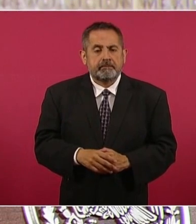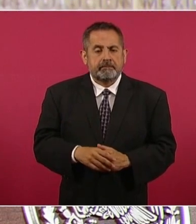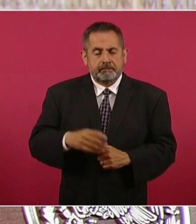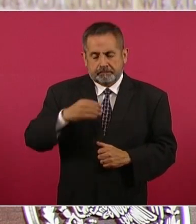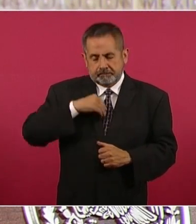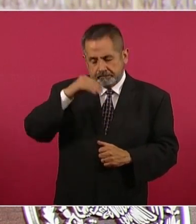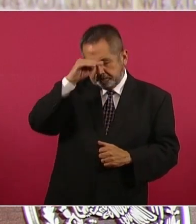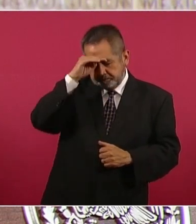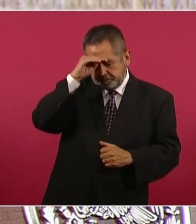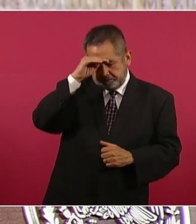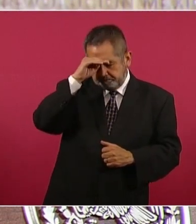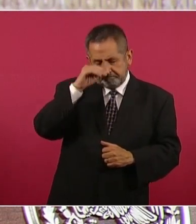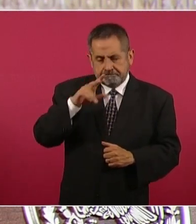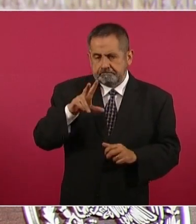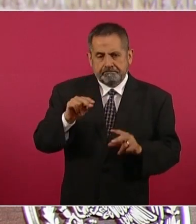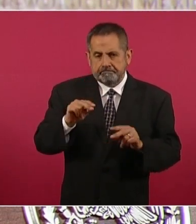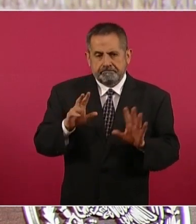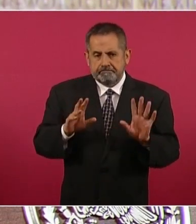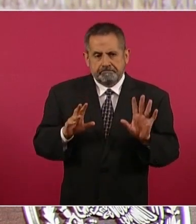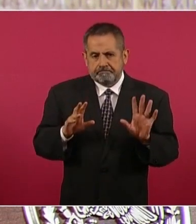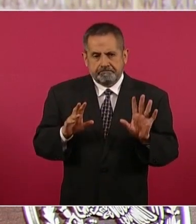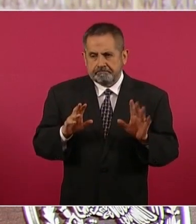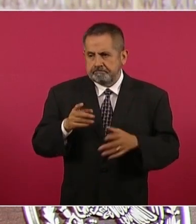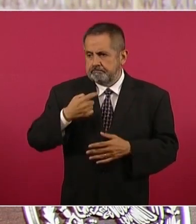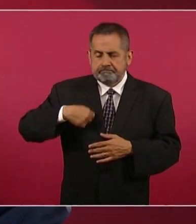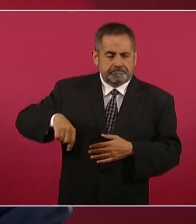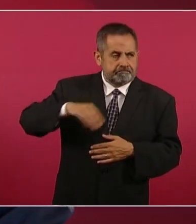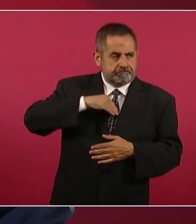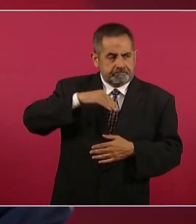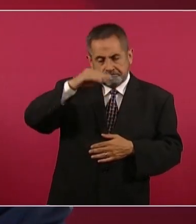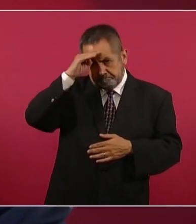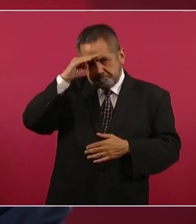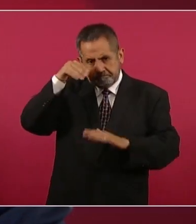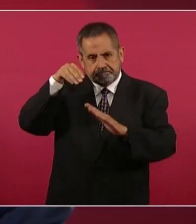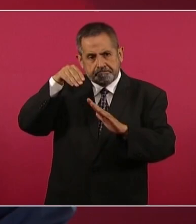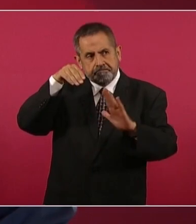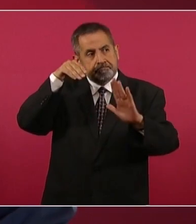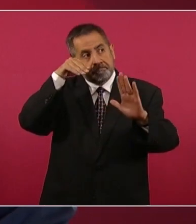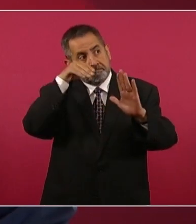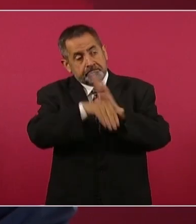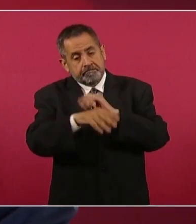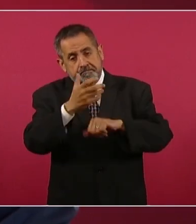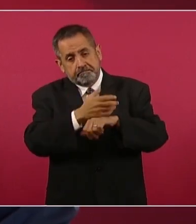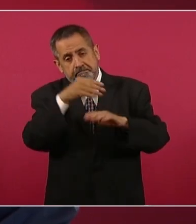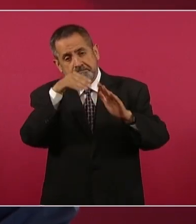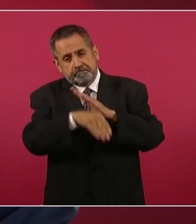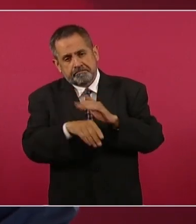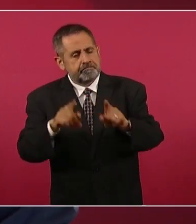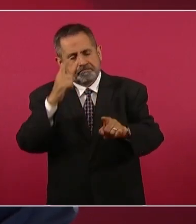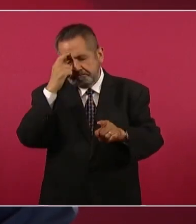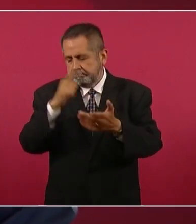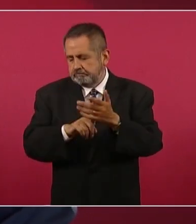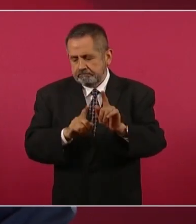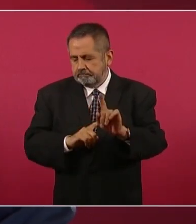Pienso que no va a haber de recesión